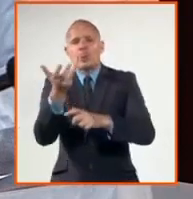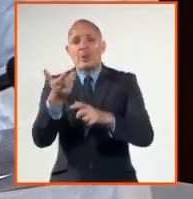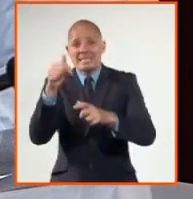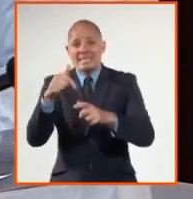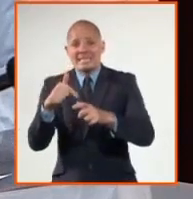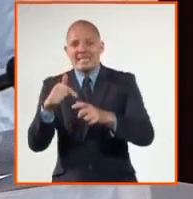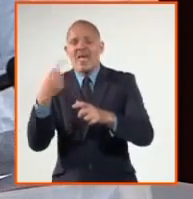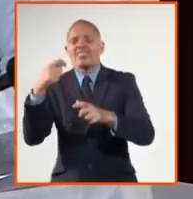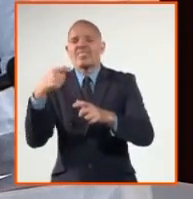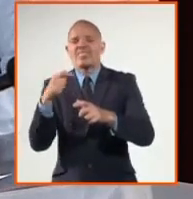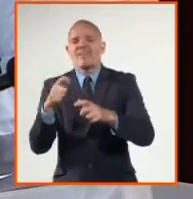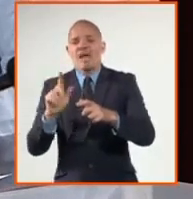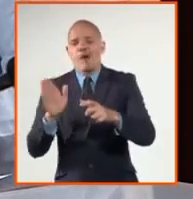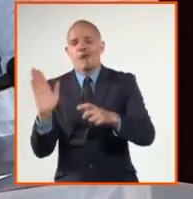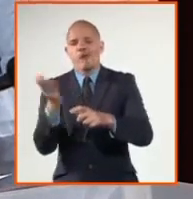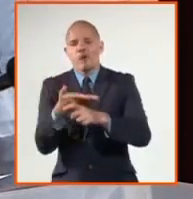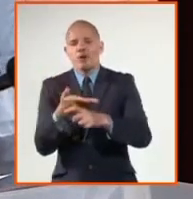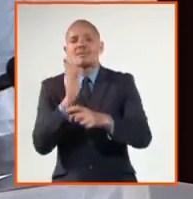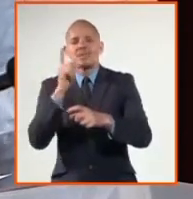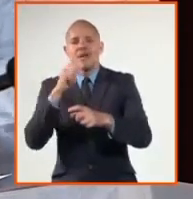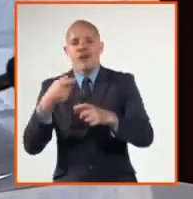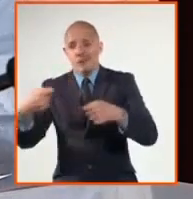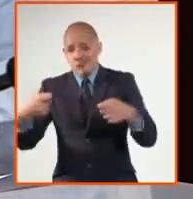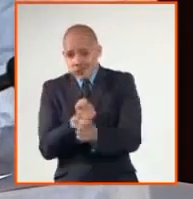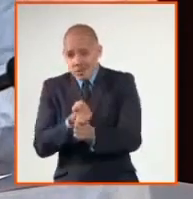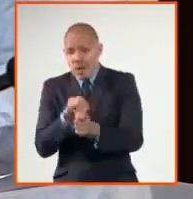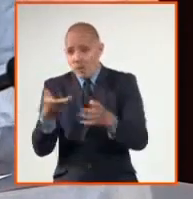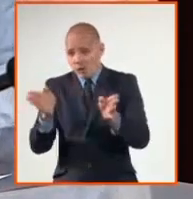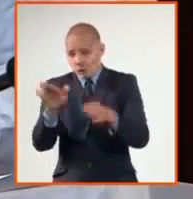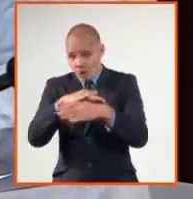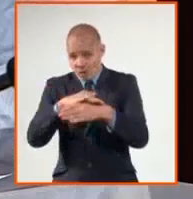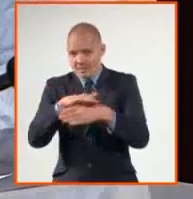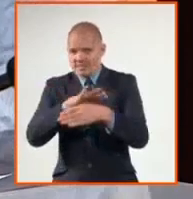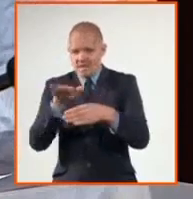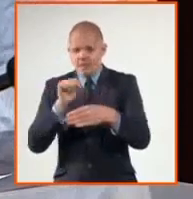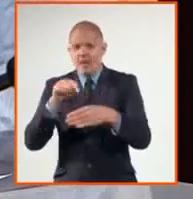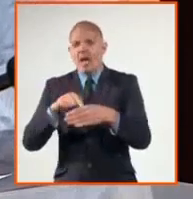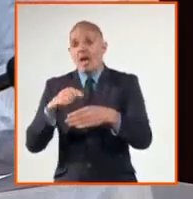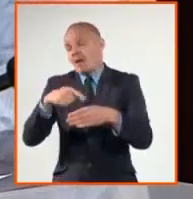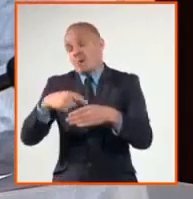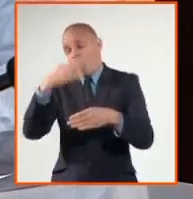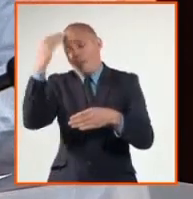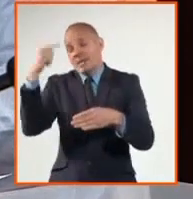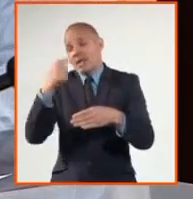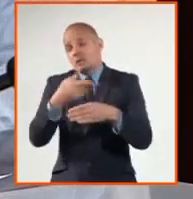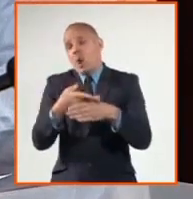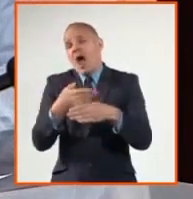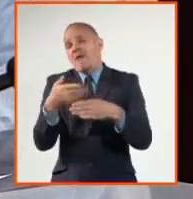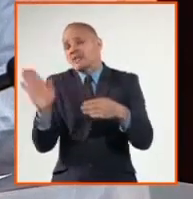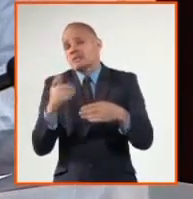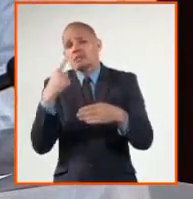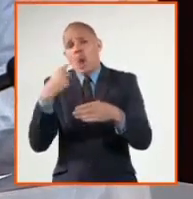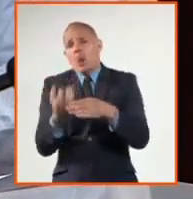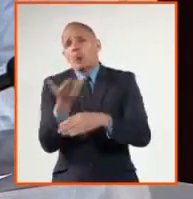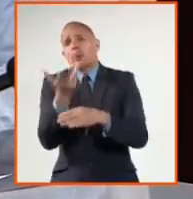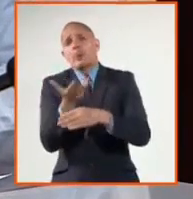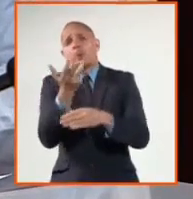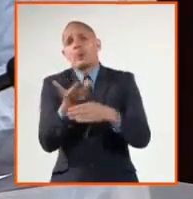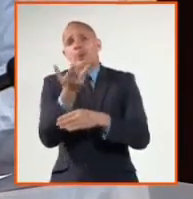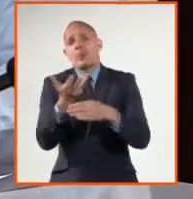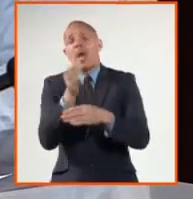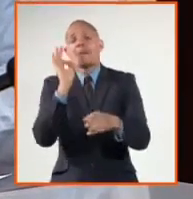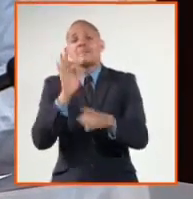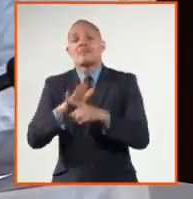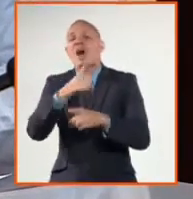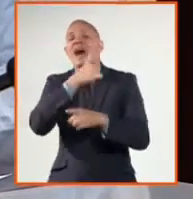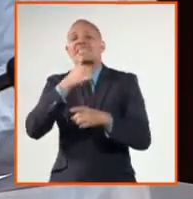número 4 que fue la que se trajo inicialmente se explicó se rehabilitó reb habitado es reponerle en material